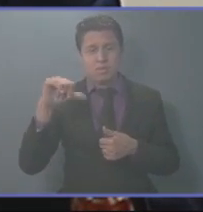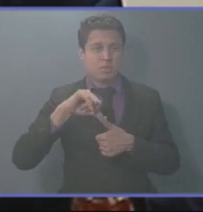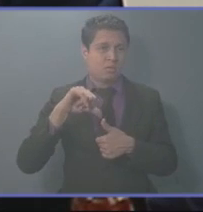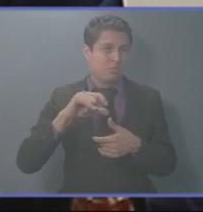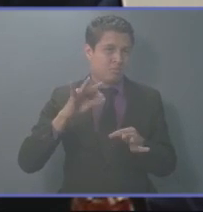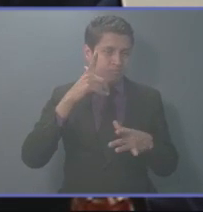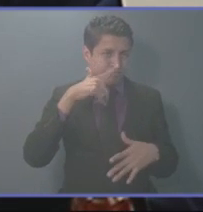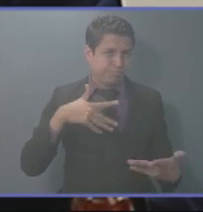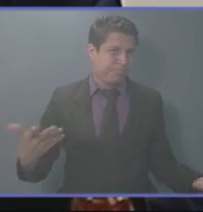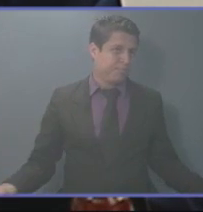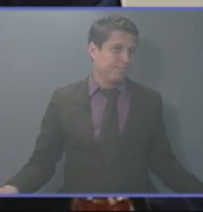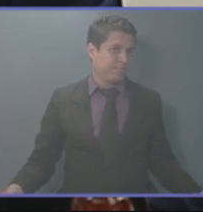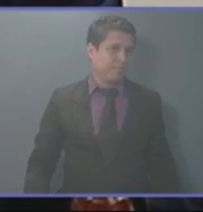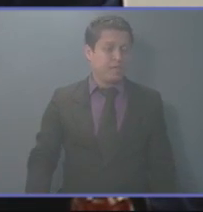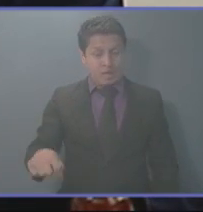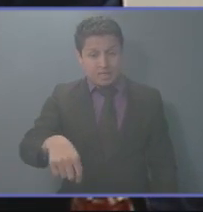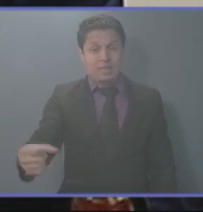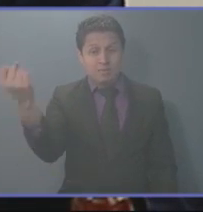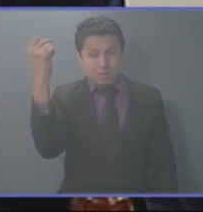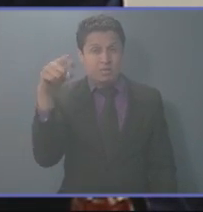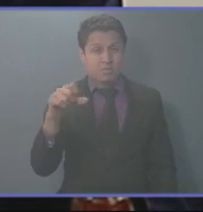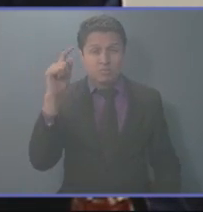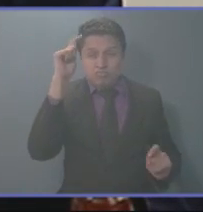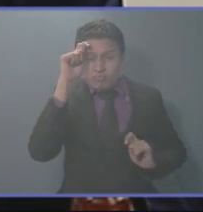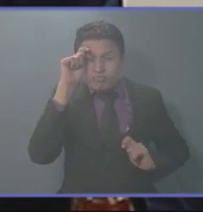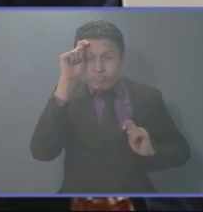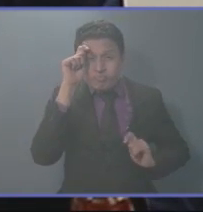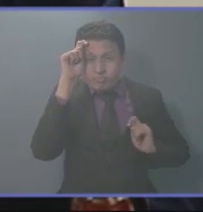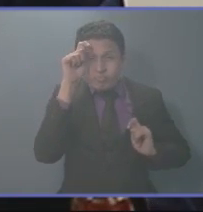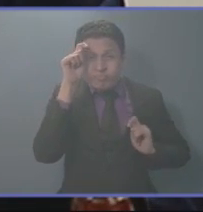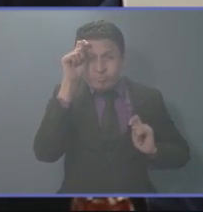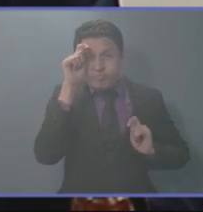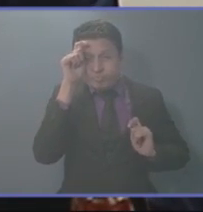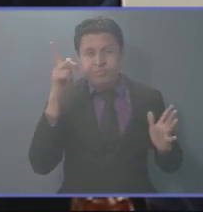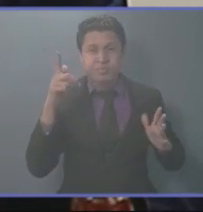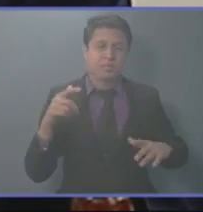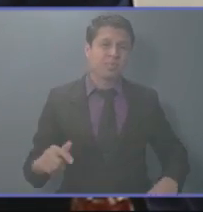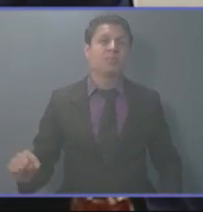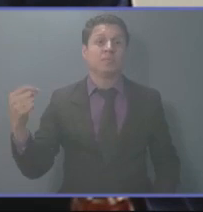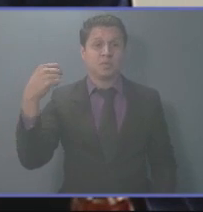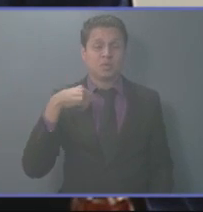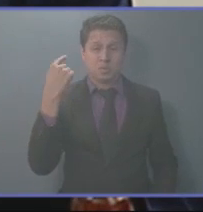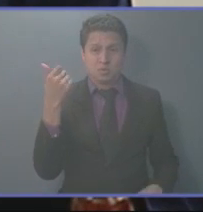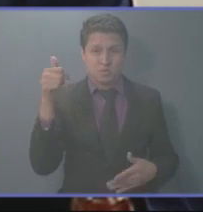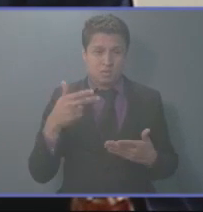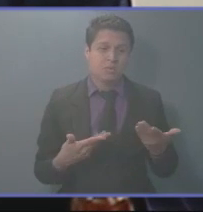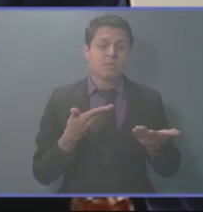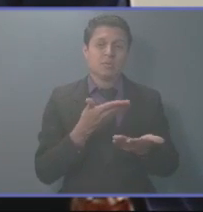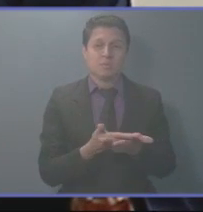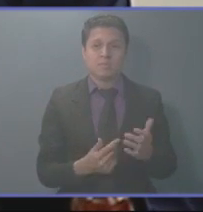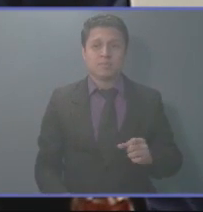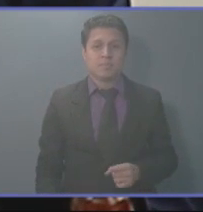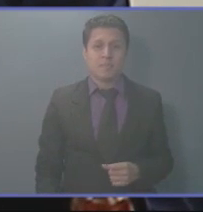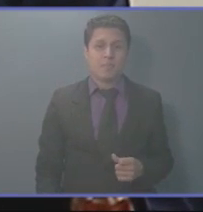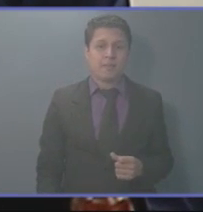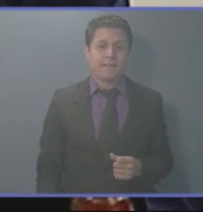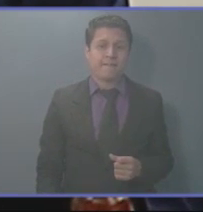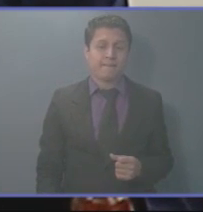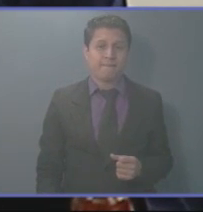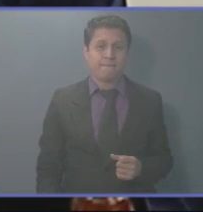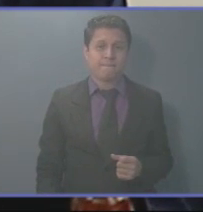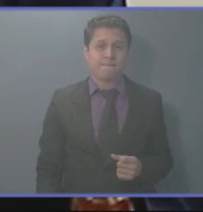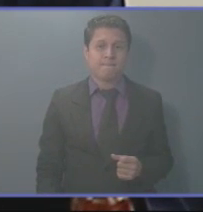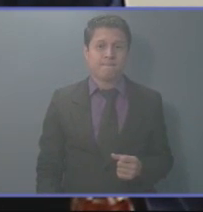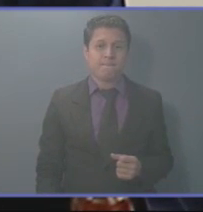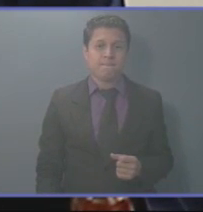Es importante que hagamos conciencia. Yo, como mocionante de esta propuesta, he reconocido